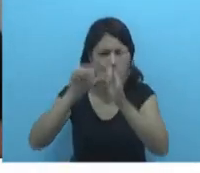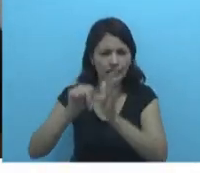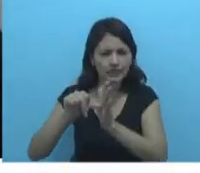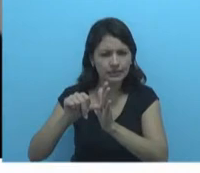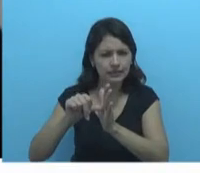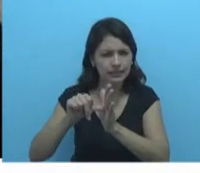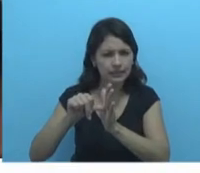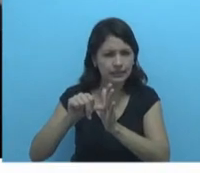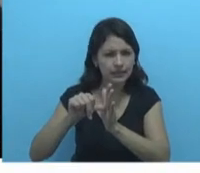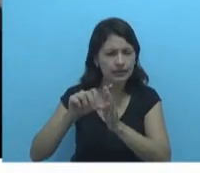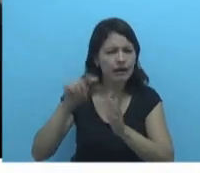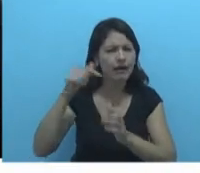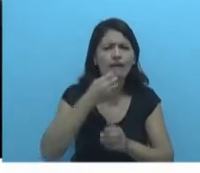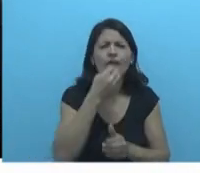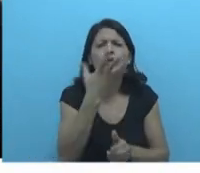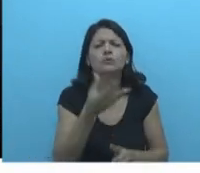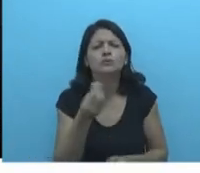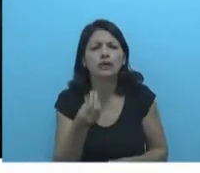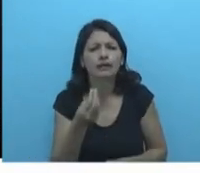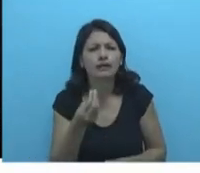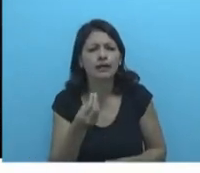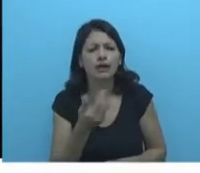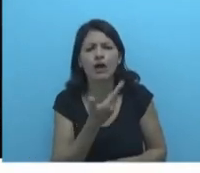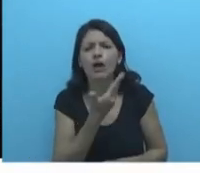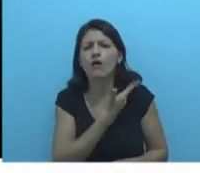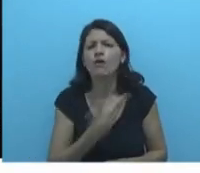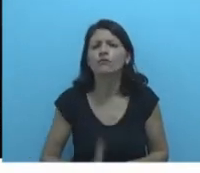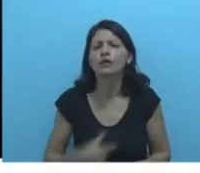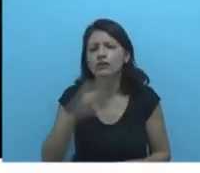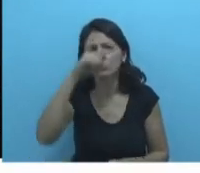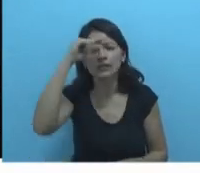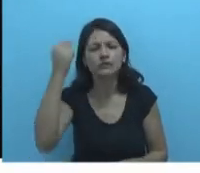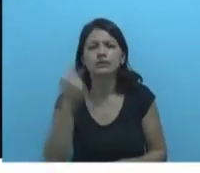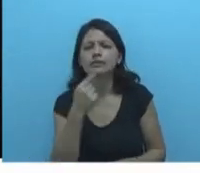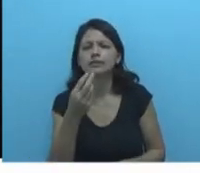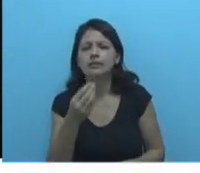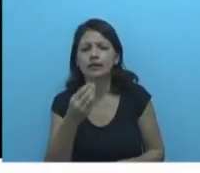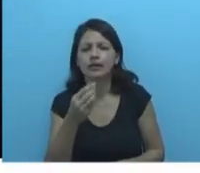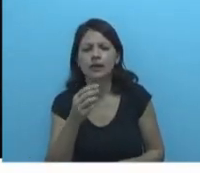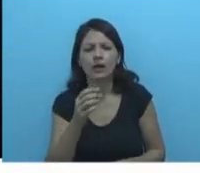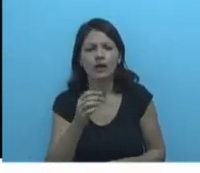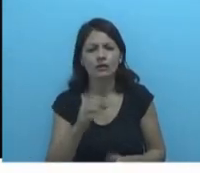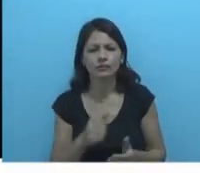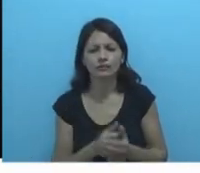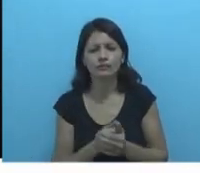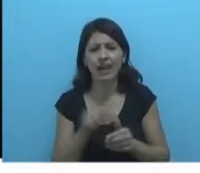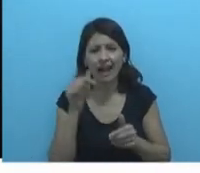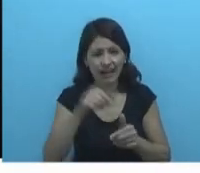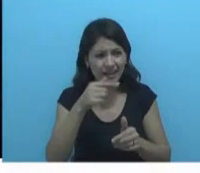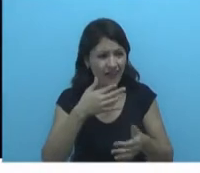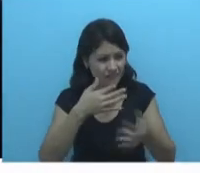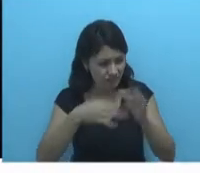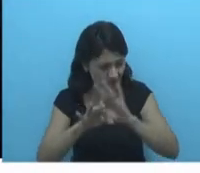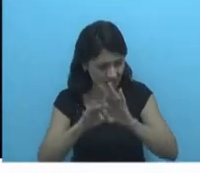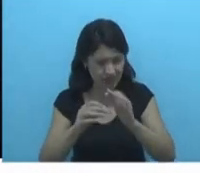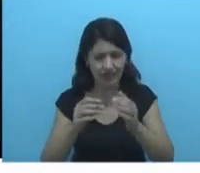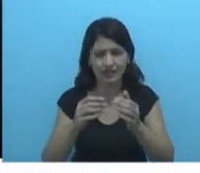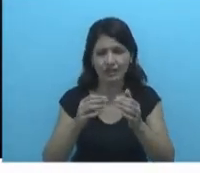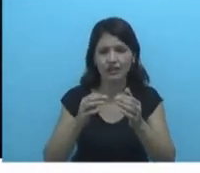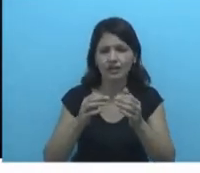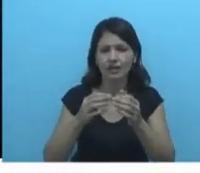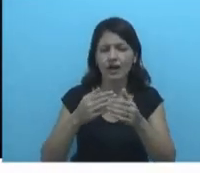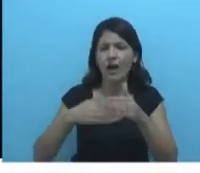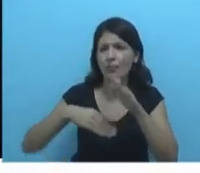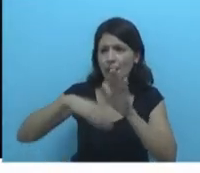Lo que se está denunciando además desde el Gobierno Nacional es que aquí hay subfacturación de exportaciones,